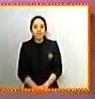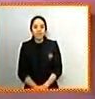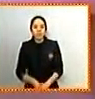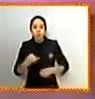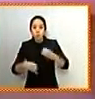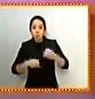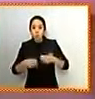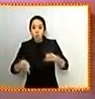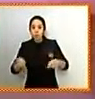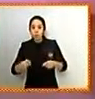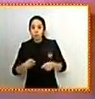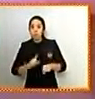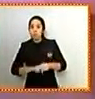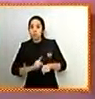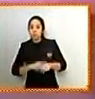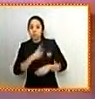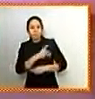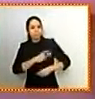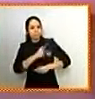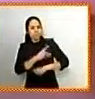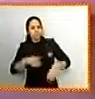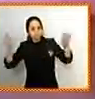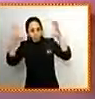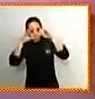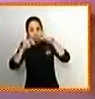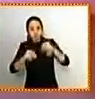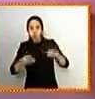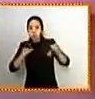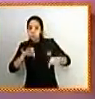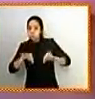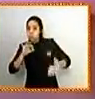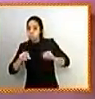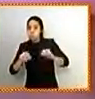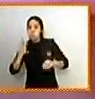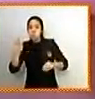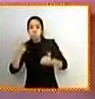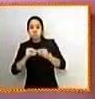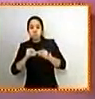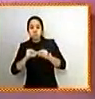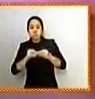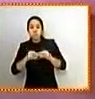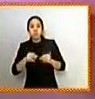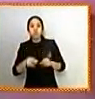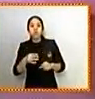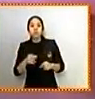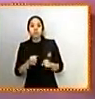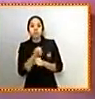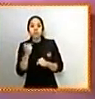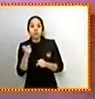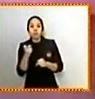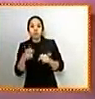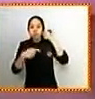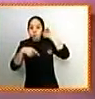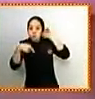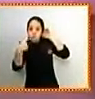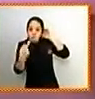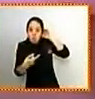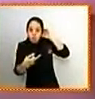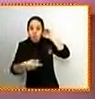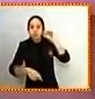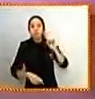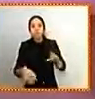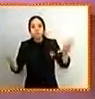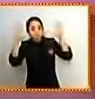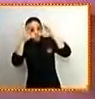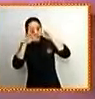Jugadores, y llegó el momento más divertido de la noche, es que nuestros invitados seleccionarán los dos dígitos para formar el número ganador de nuestro juego La Diaria de